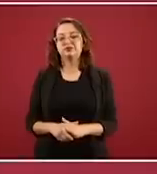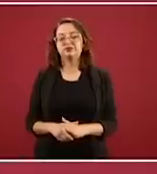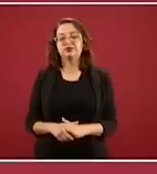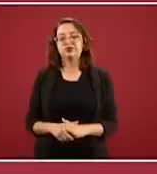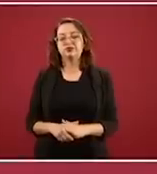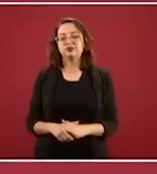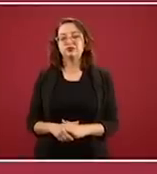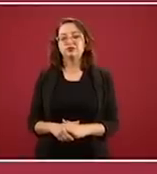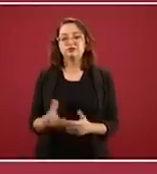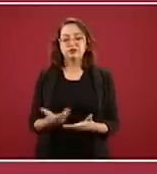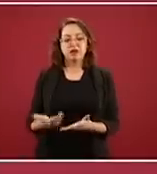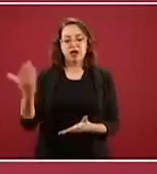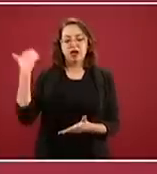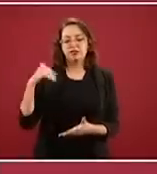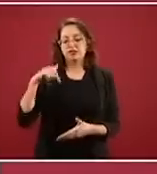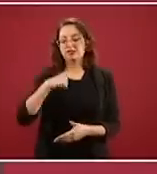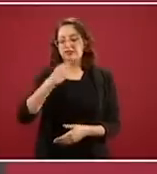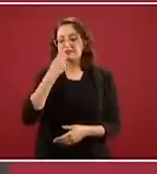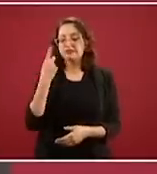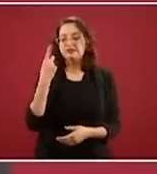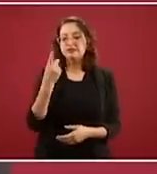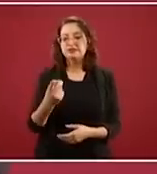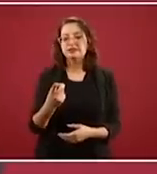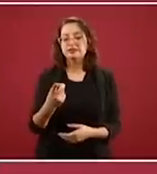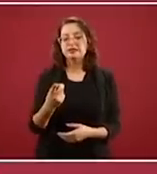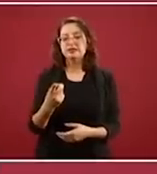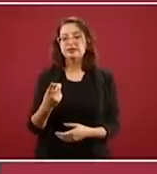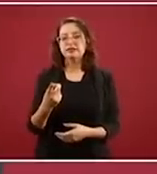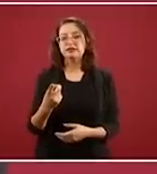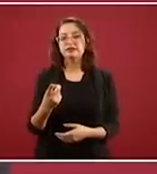que estoy